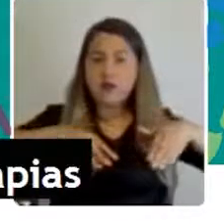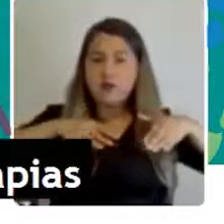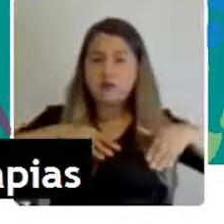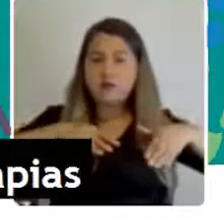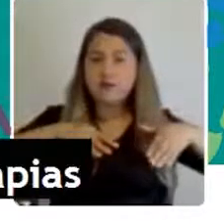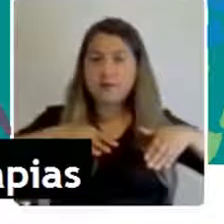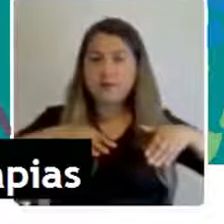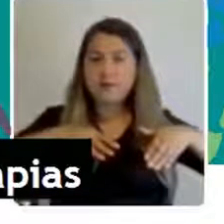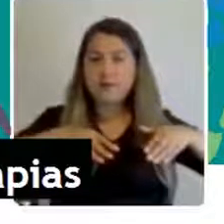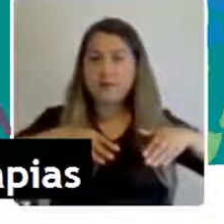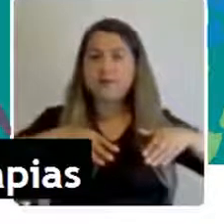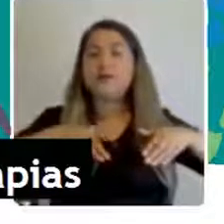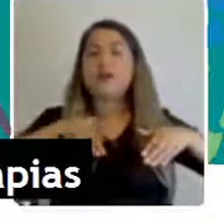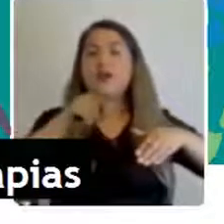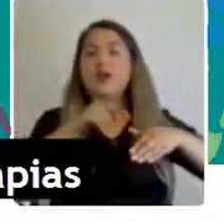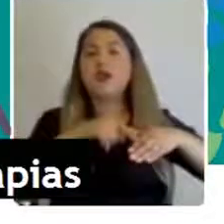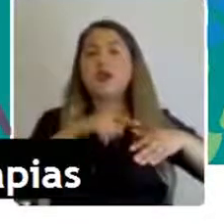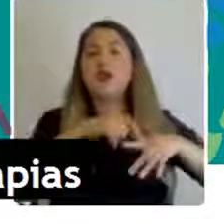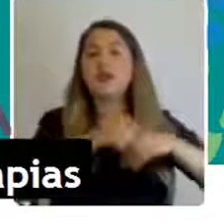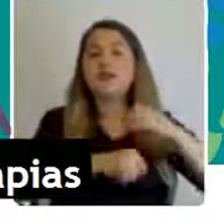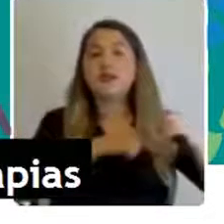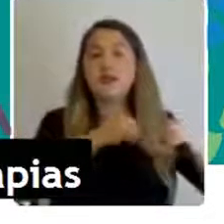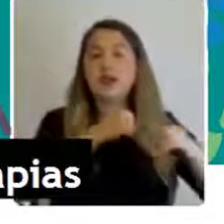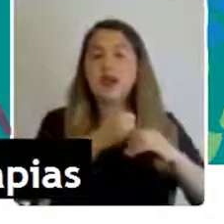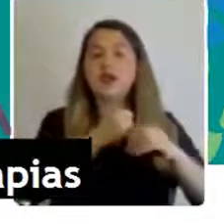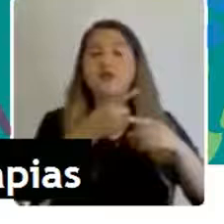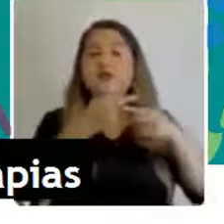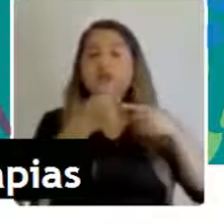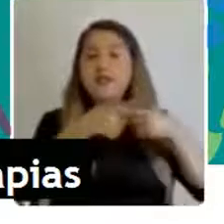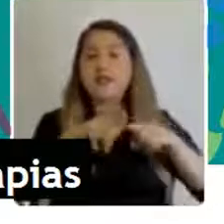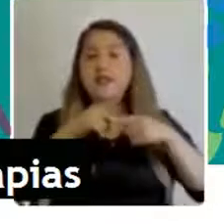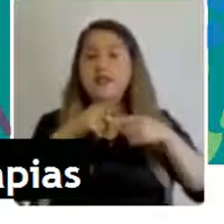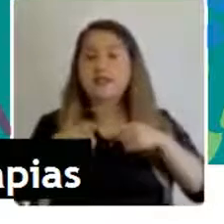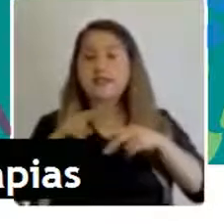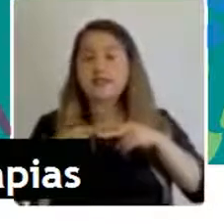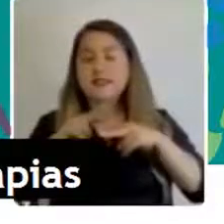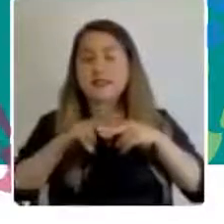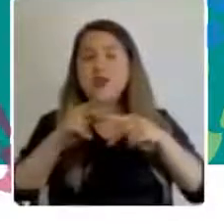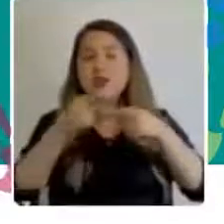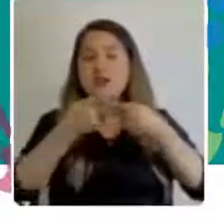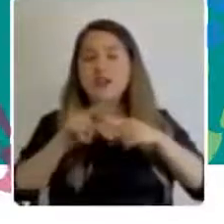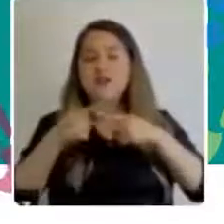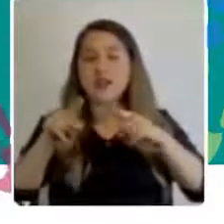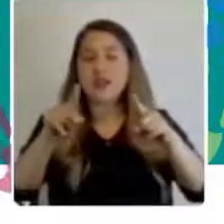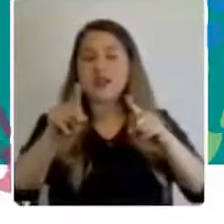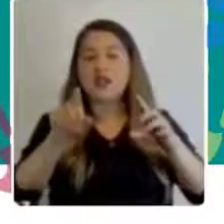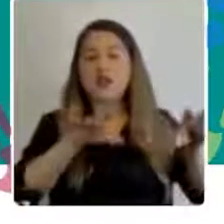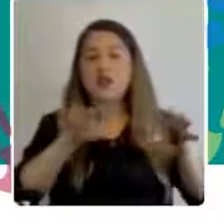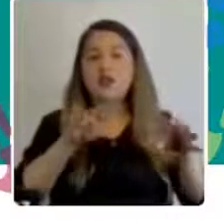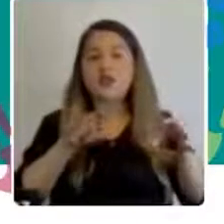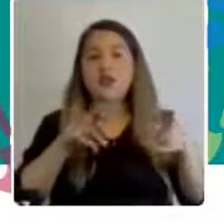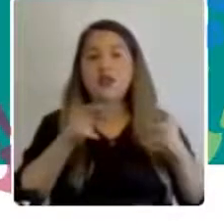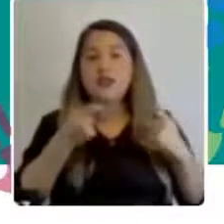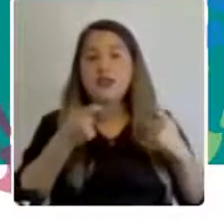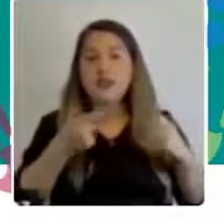se hicieron distintas intervenciones, terapias,